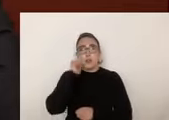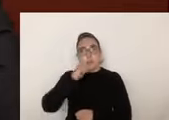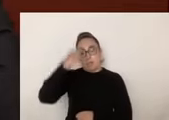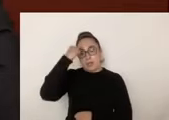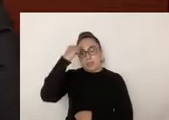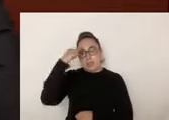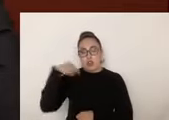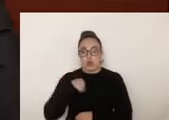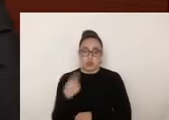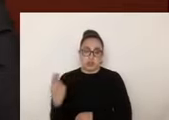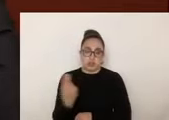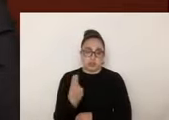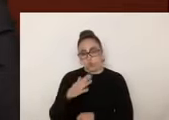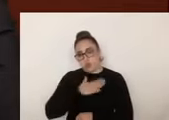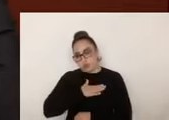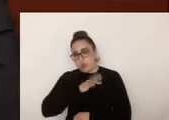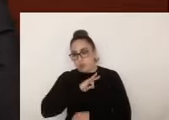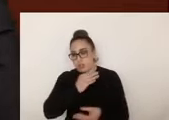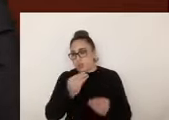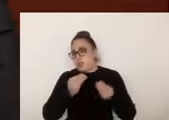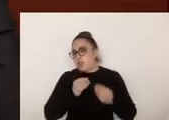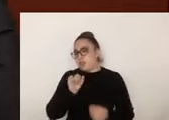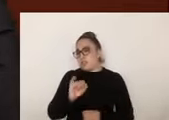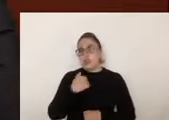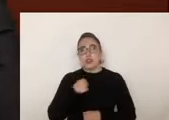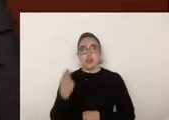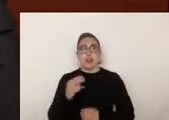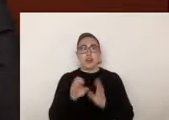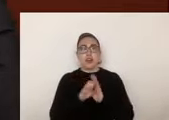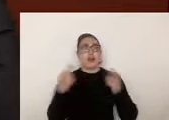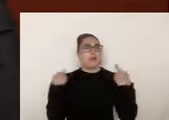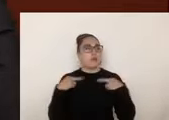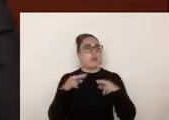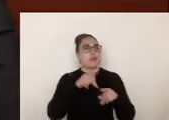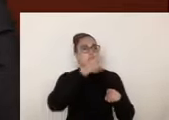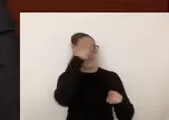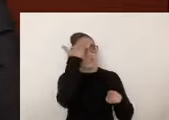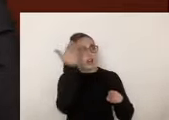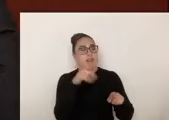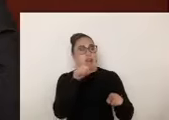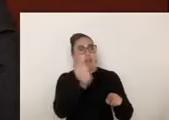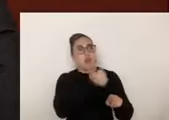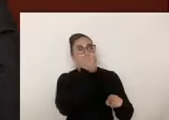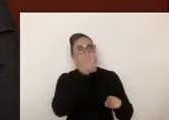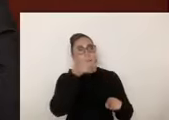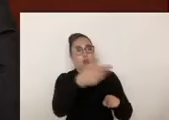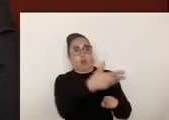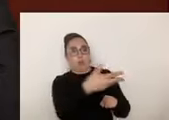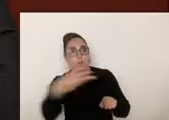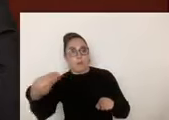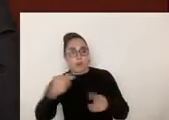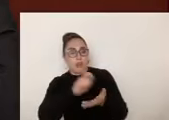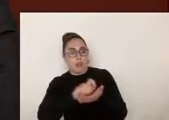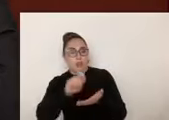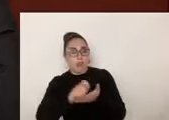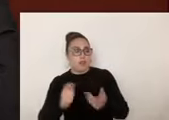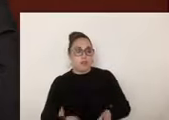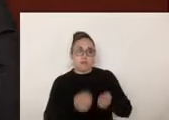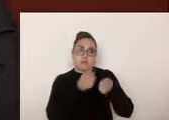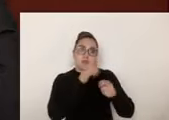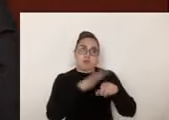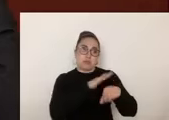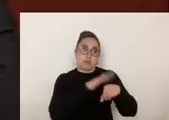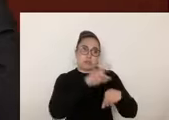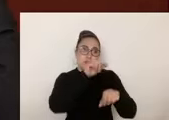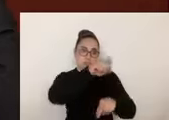si alguien, un profesor que sabe que un estudiante ha copiado, dice no se merece la nota y por lo tanto le